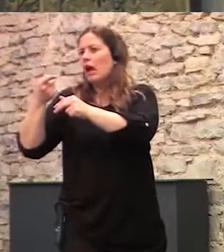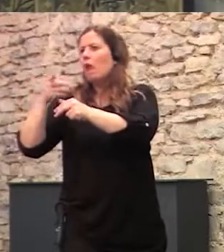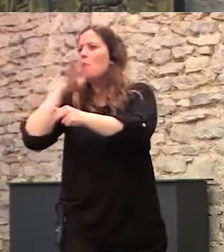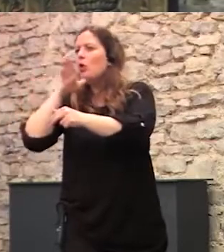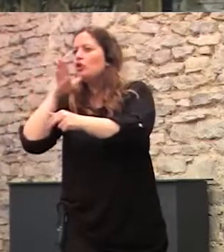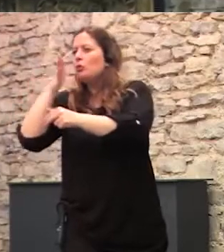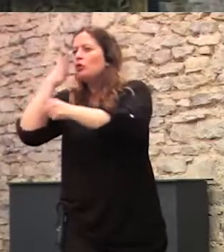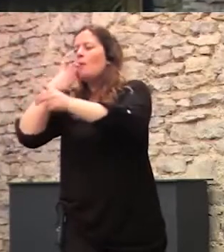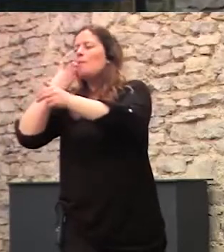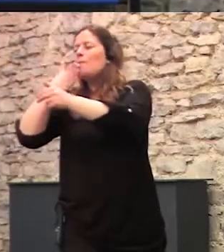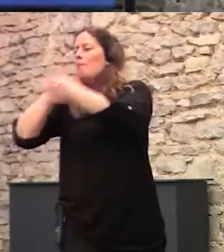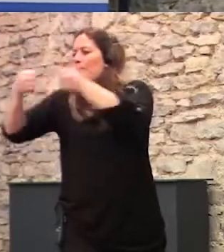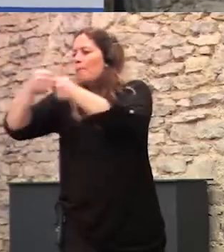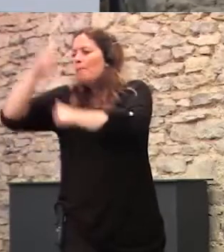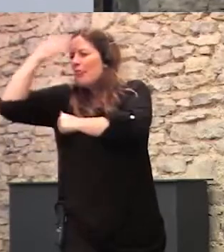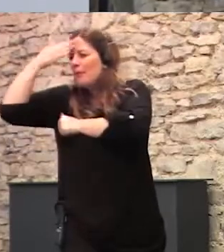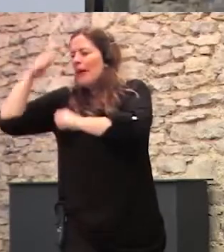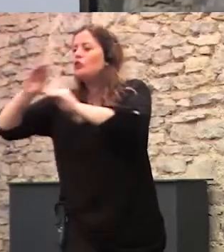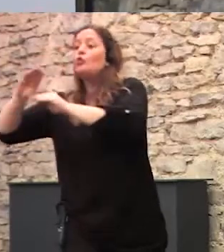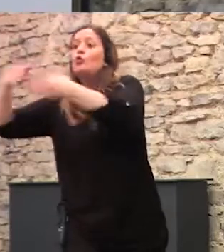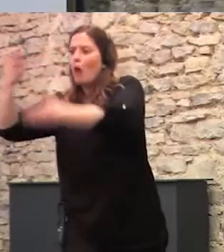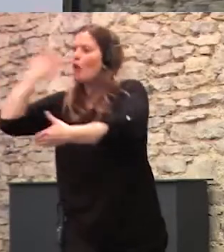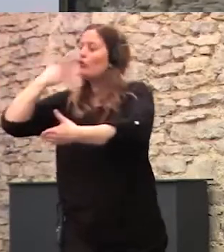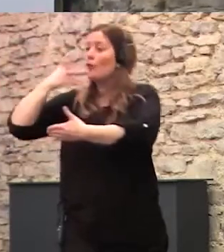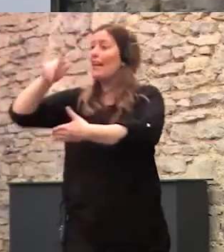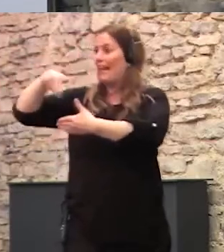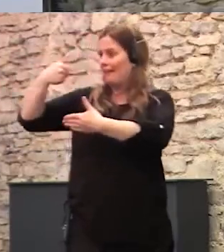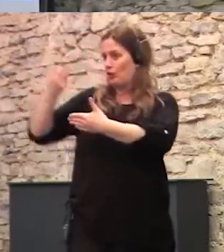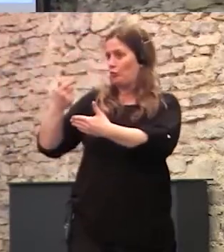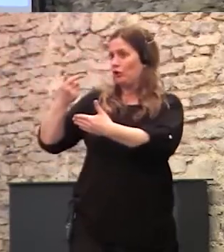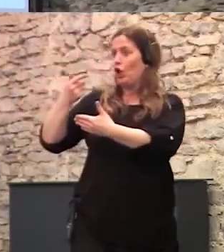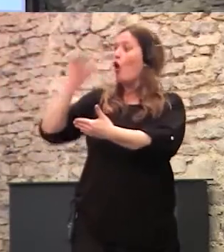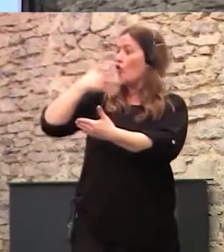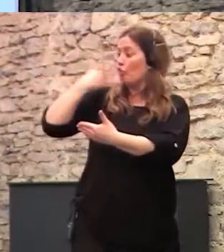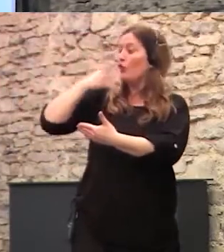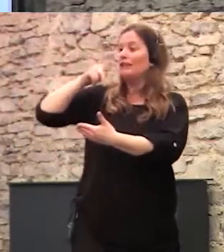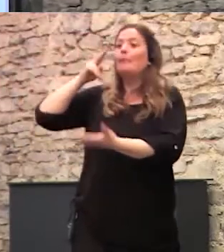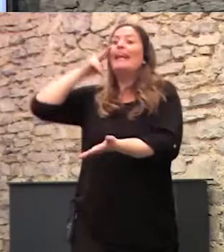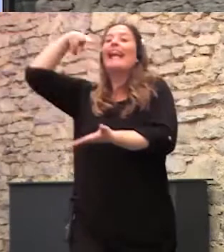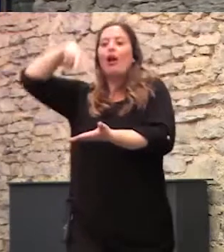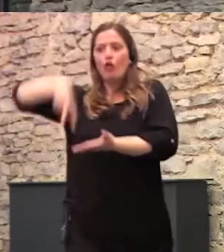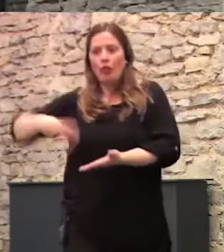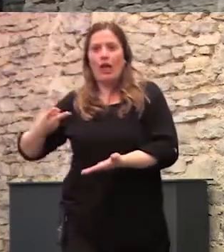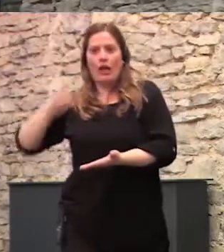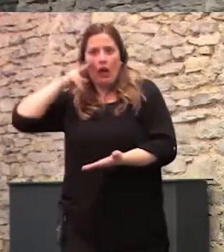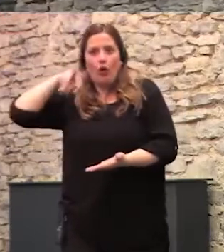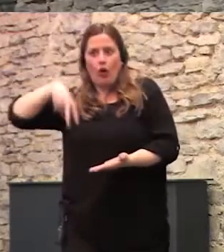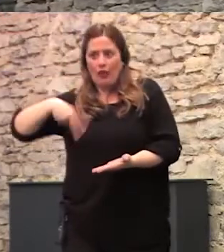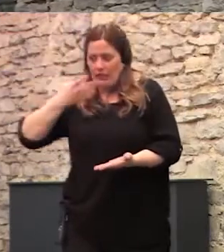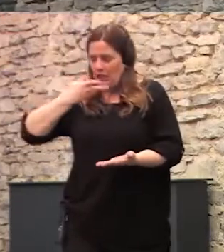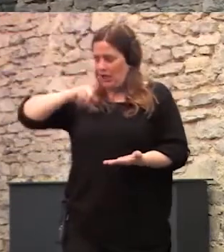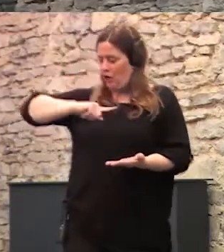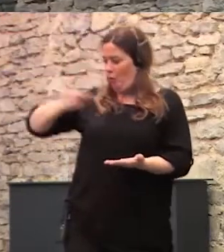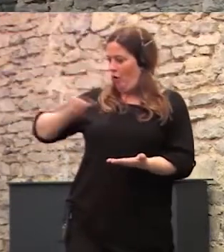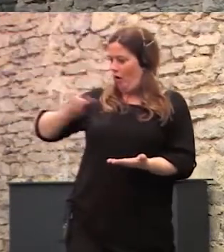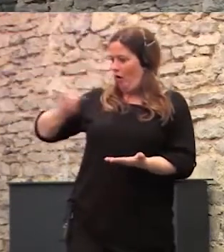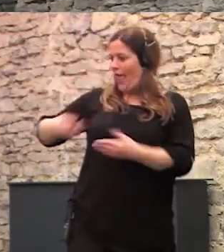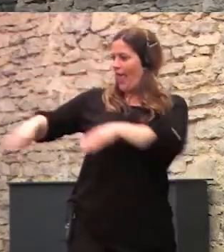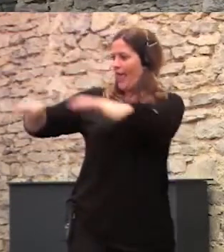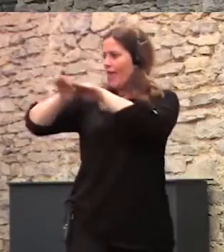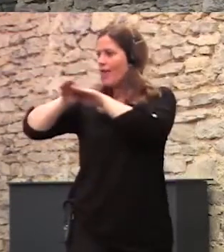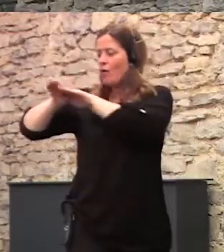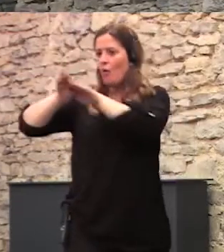luego reconocerse. Reconocer y reconocerse, ¿no? Como iguales, como con capacidad